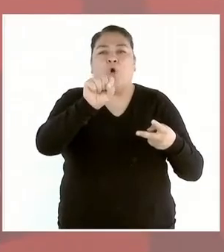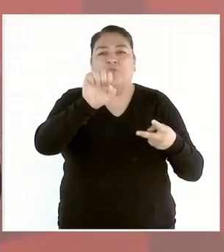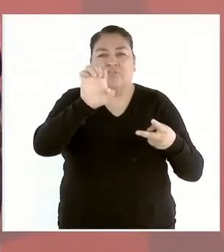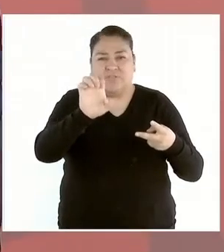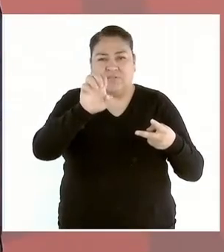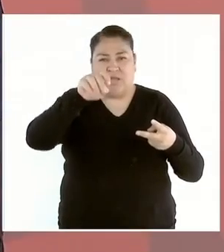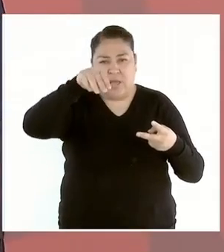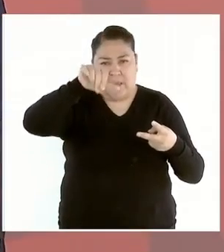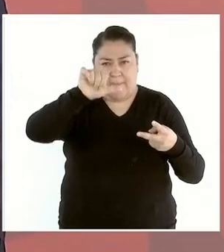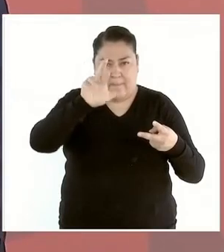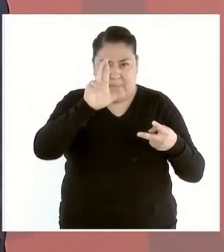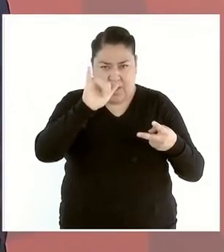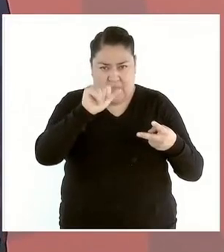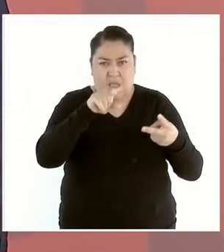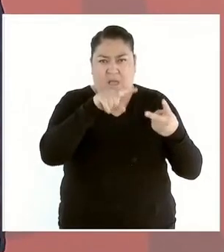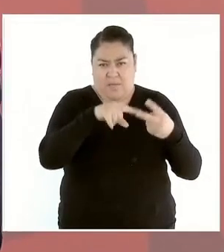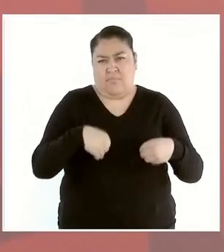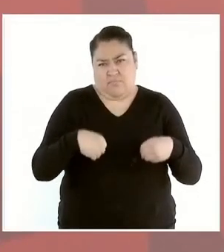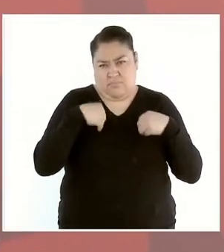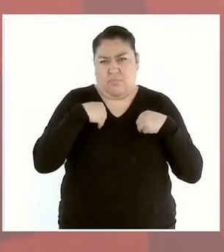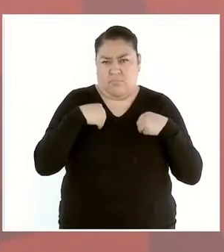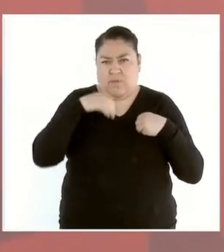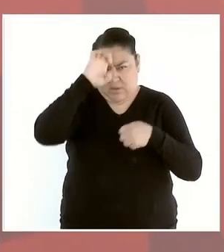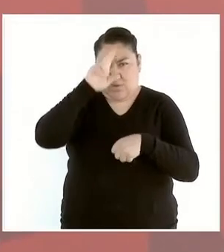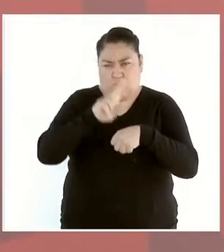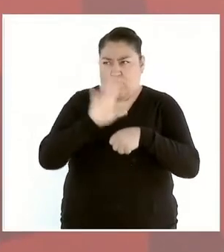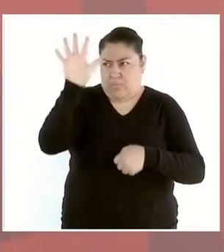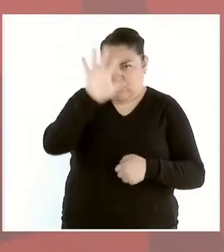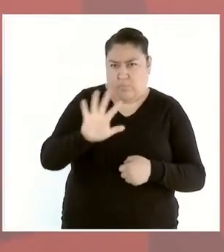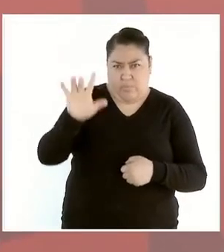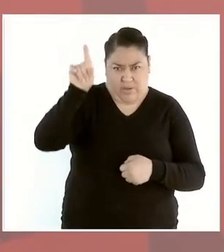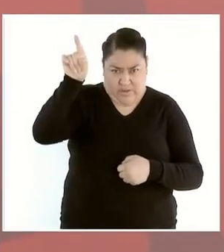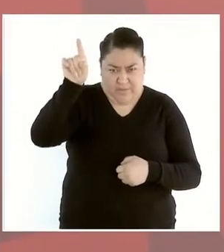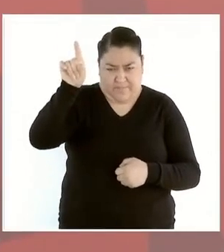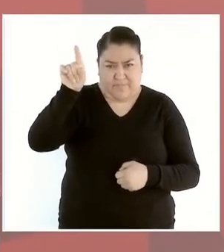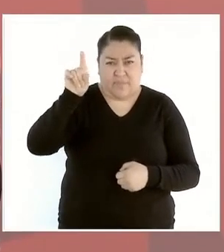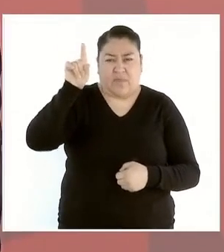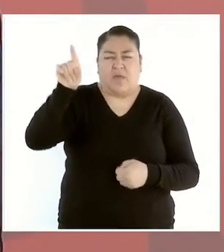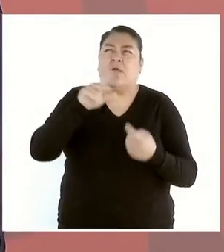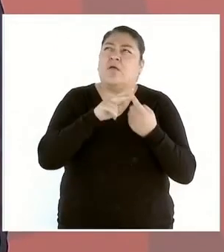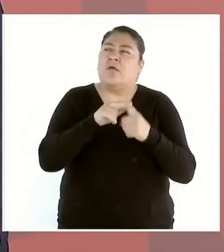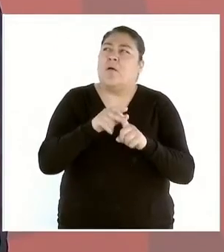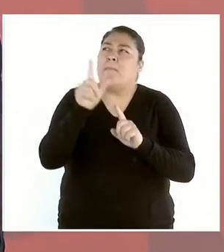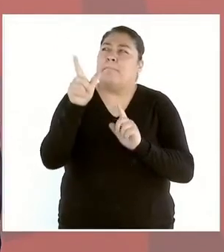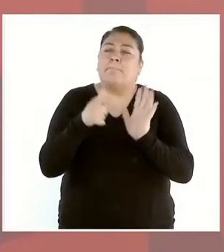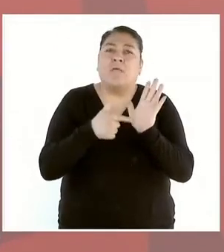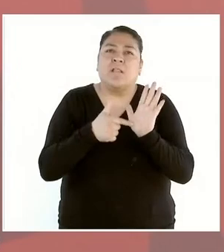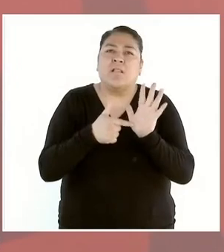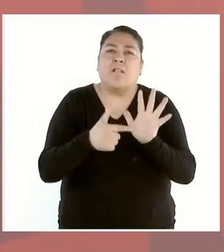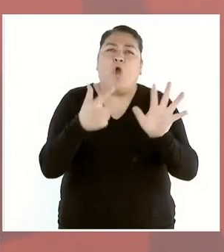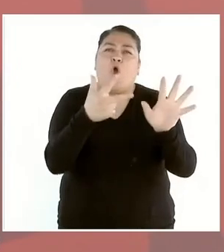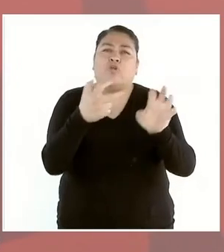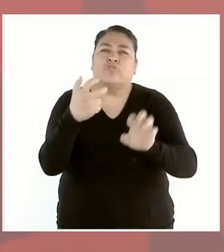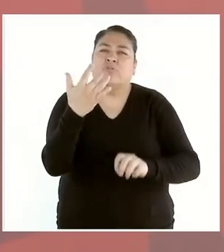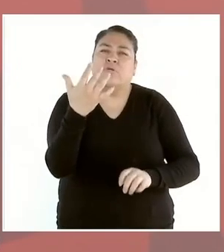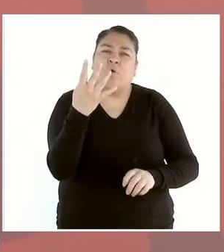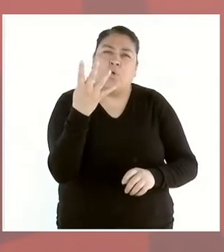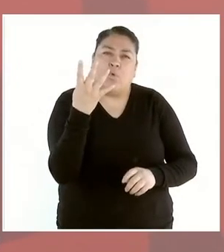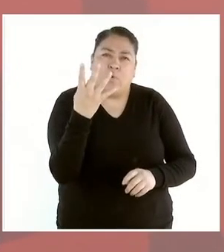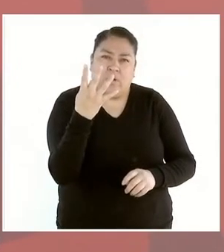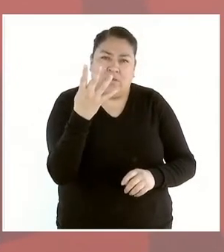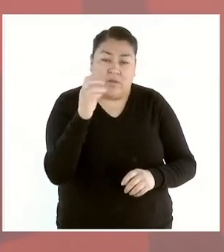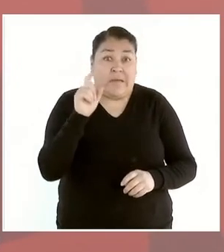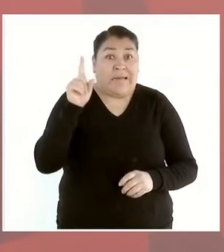que radicaba en europa desde 1854 había